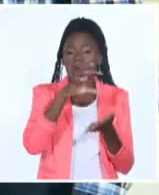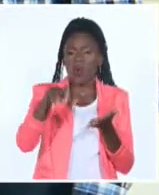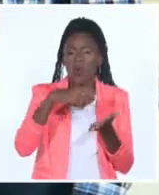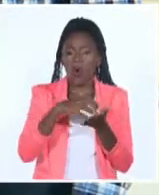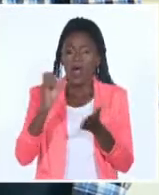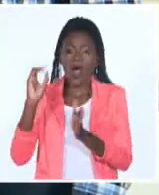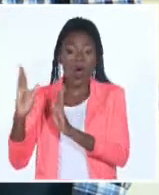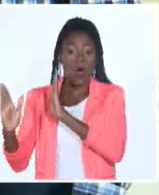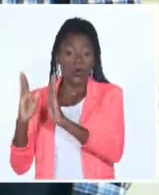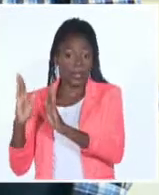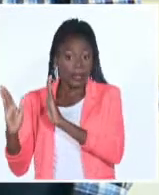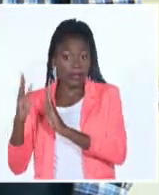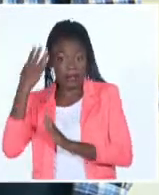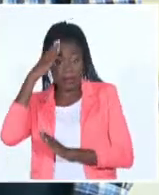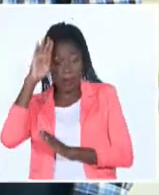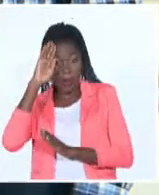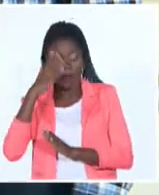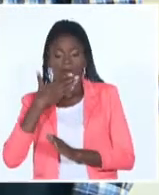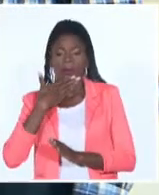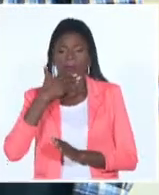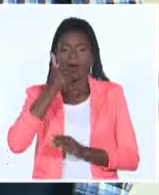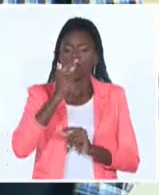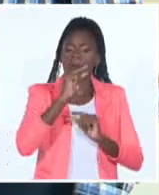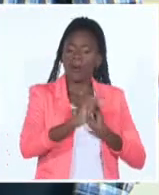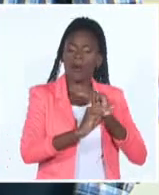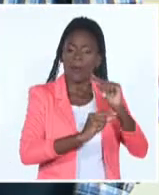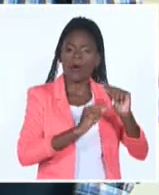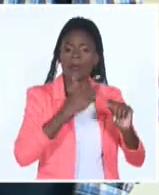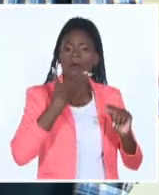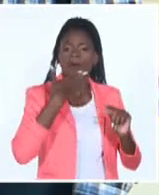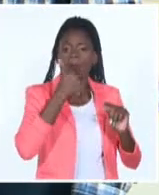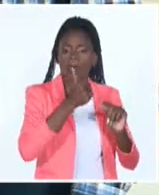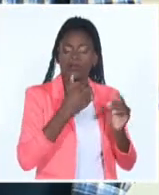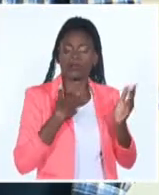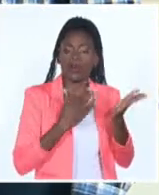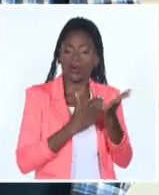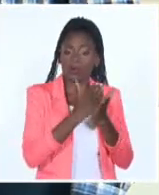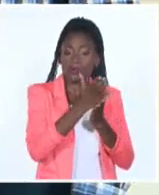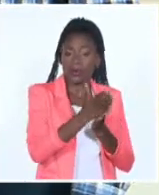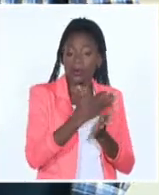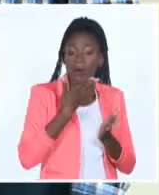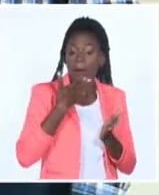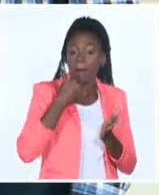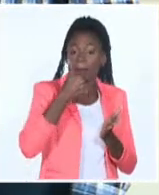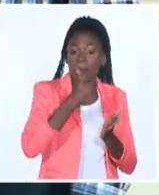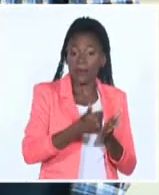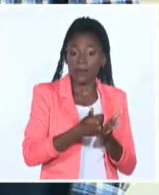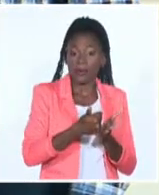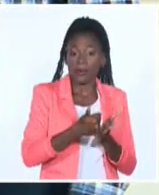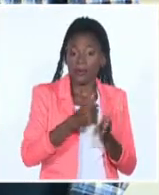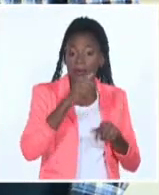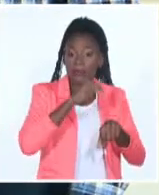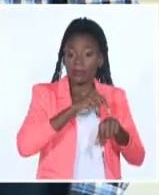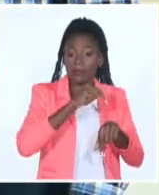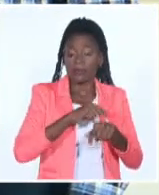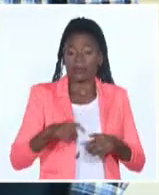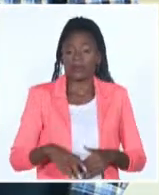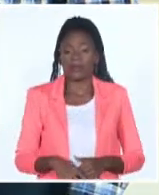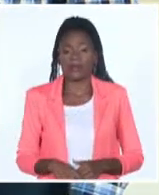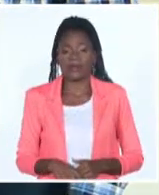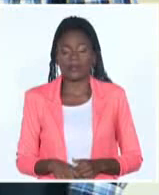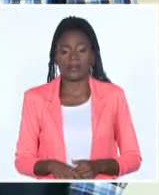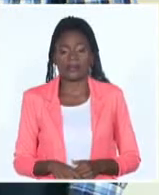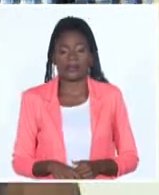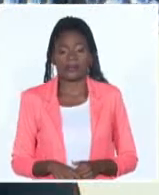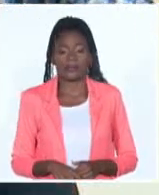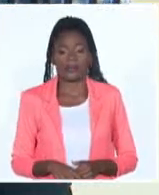el transcurso del tiempo, ha ido mejorando, y estamos estimando que hoy continúe la mejoría de la logística de combustible ya en la zona más oriental